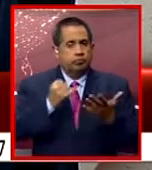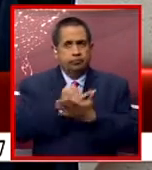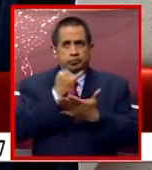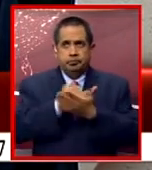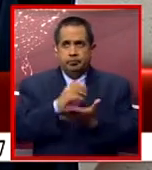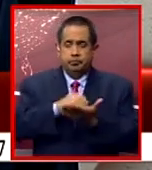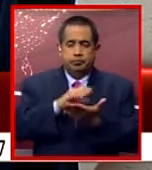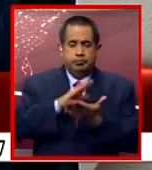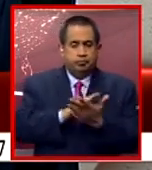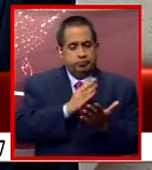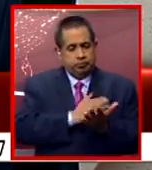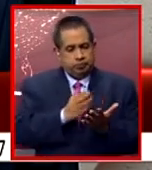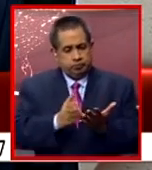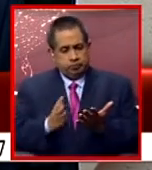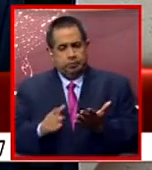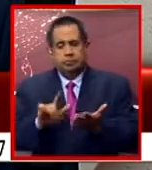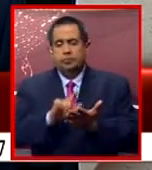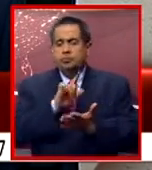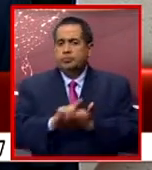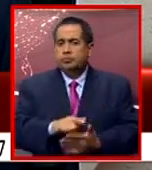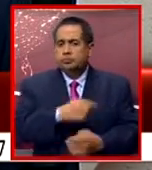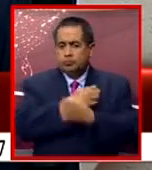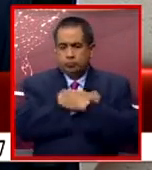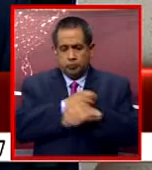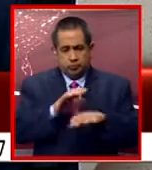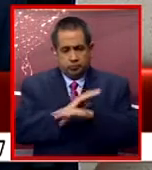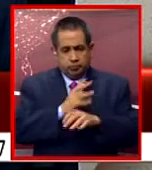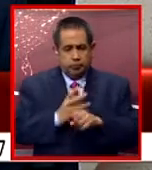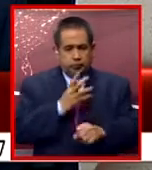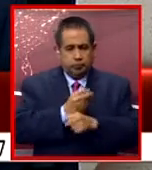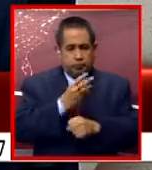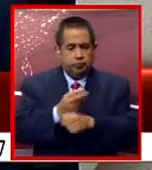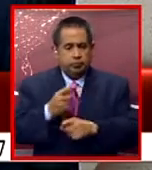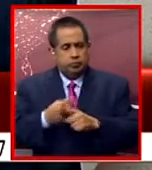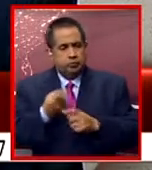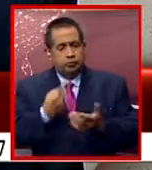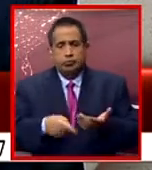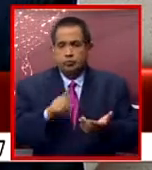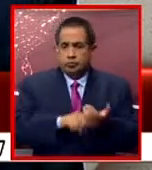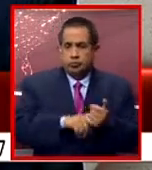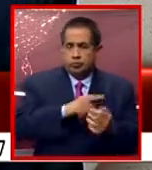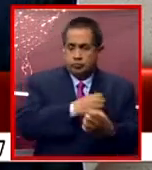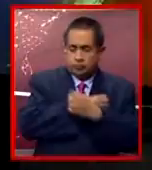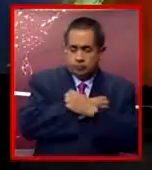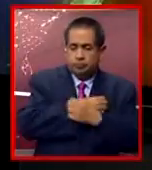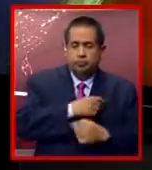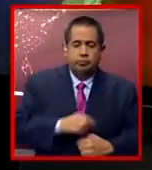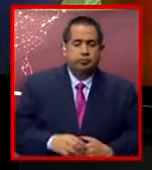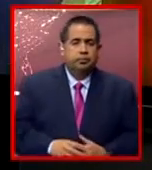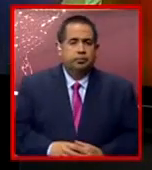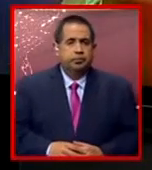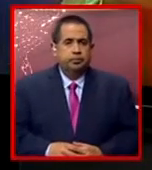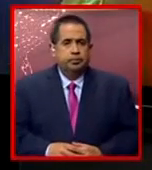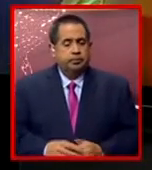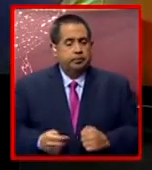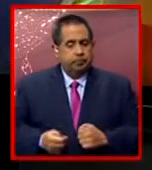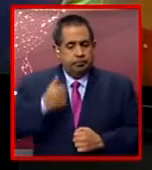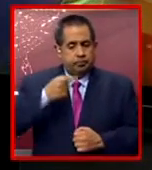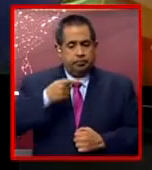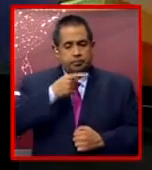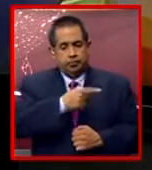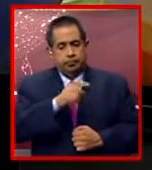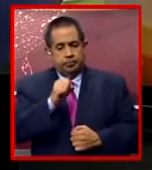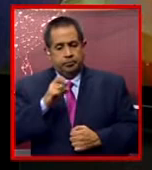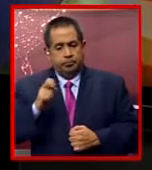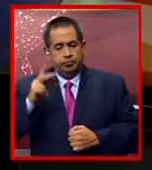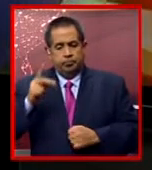en modificaciones a la Ley General de Educación y la Ley General de Infraestructura Educativa. Al iniciar su intervención, el titular